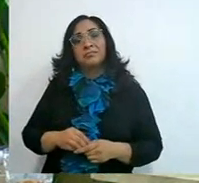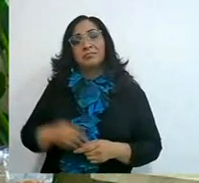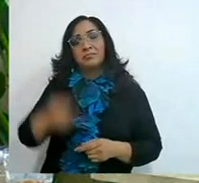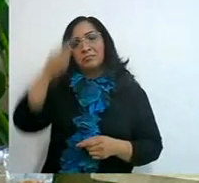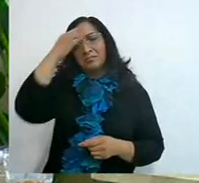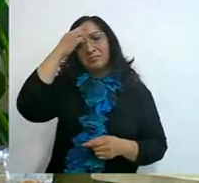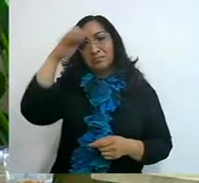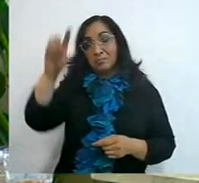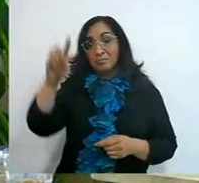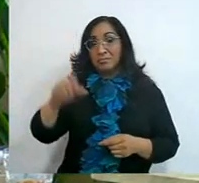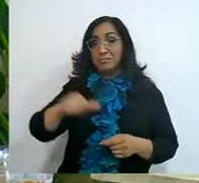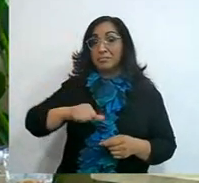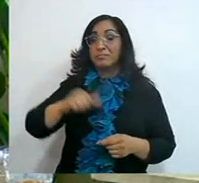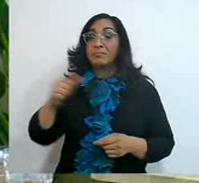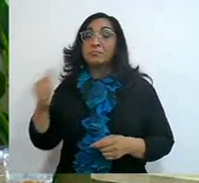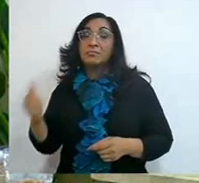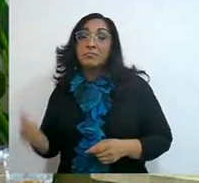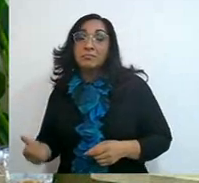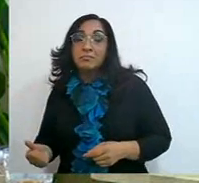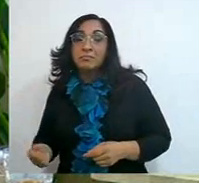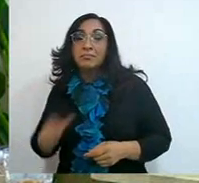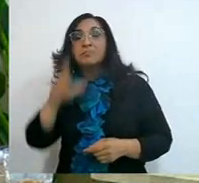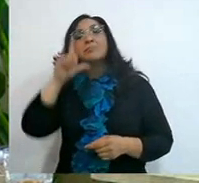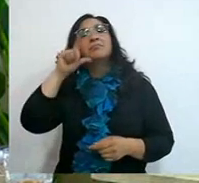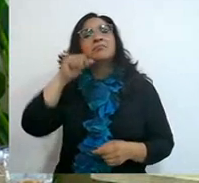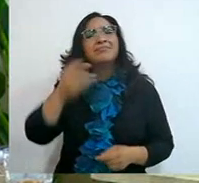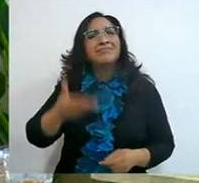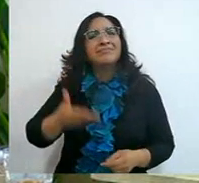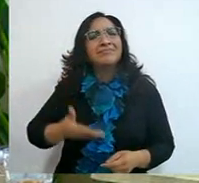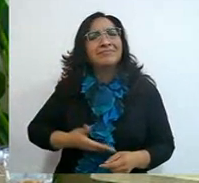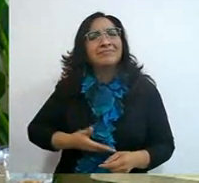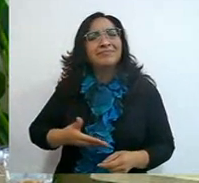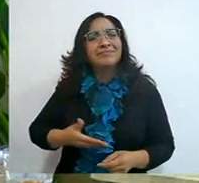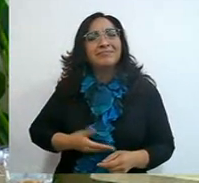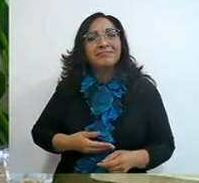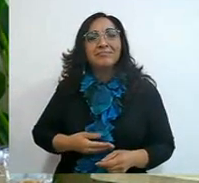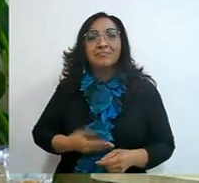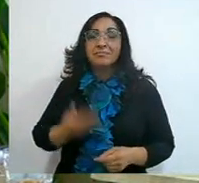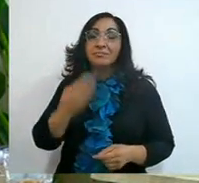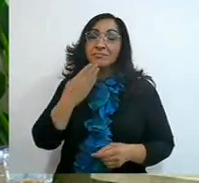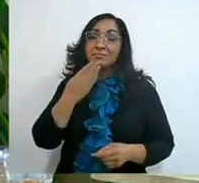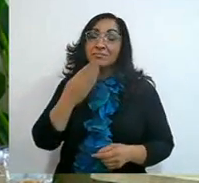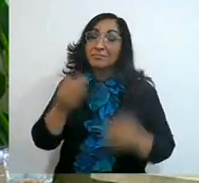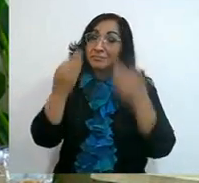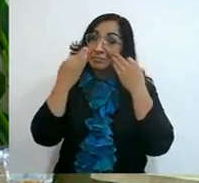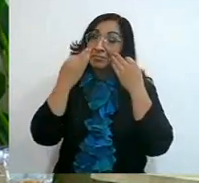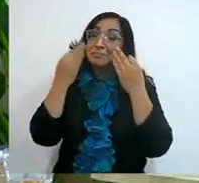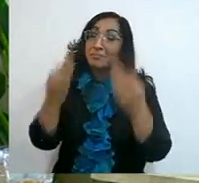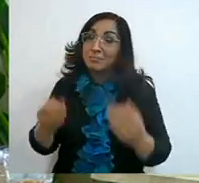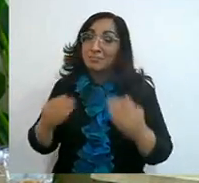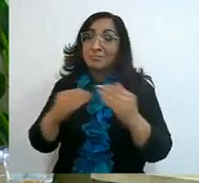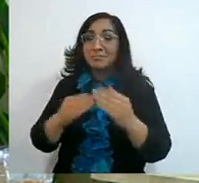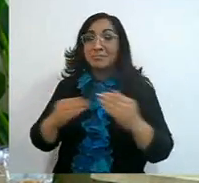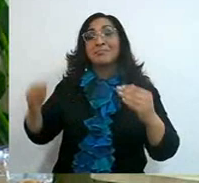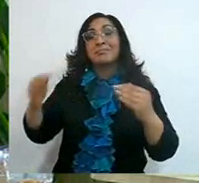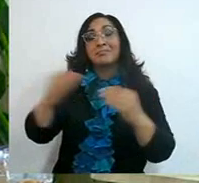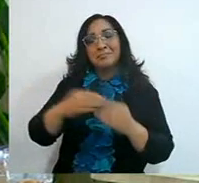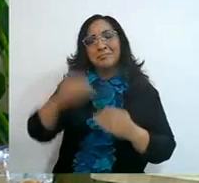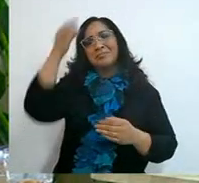para que el día de mañana tenga buen testimonio, delante de Dios, delante de los hombres.